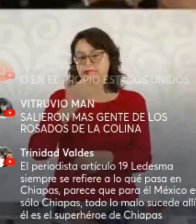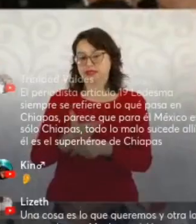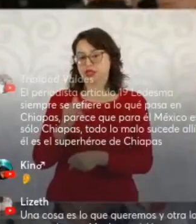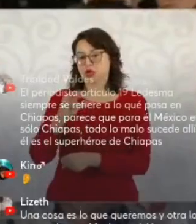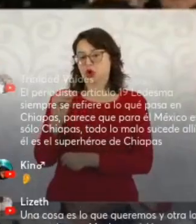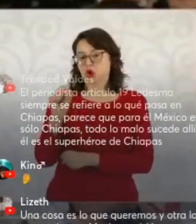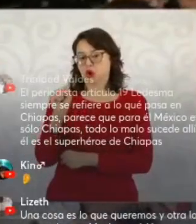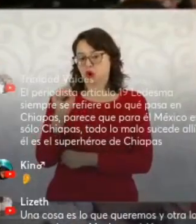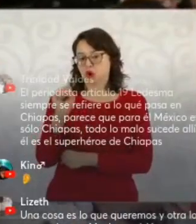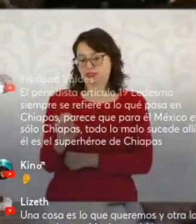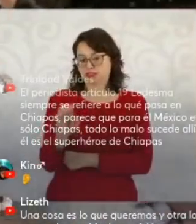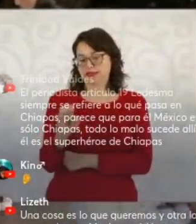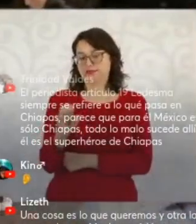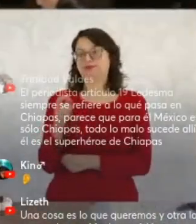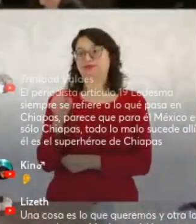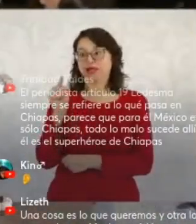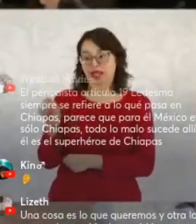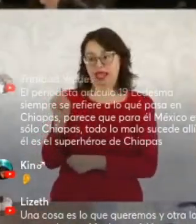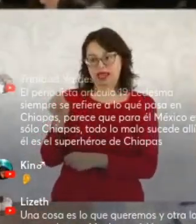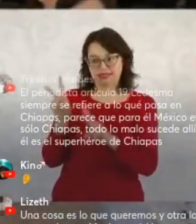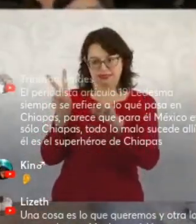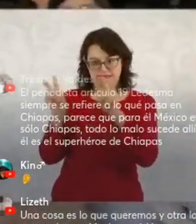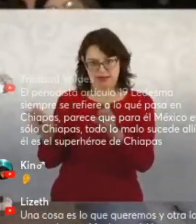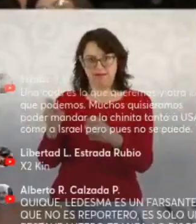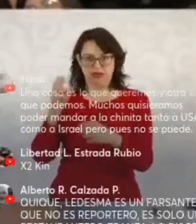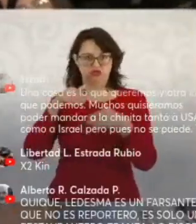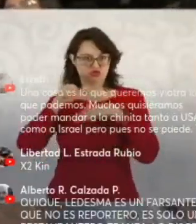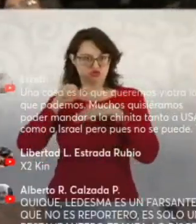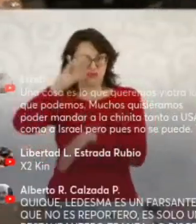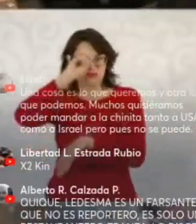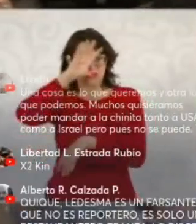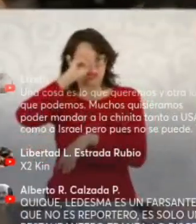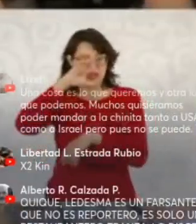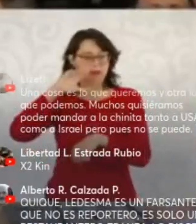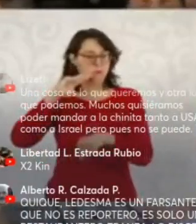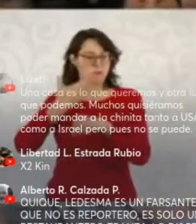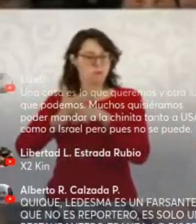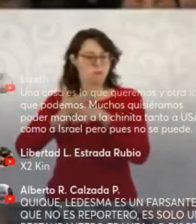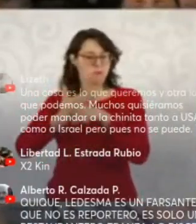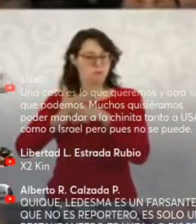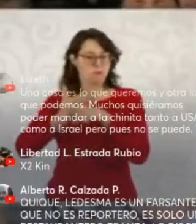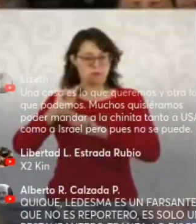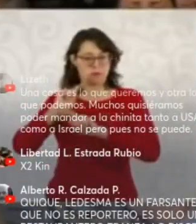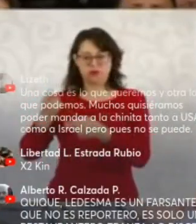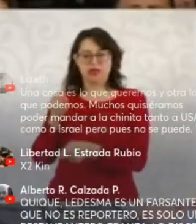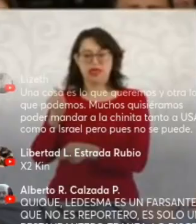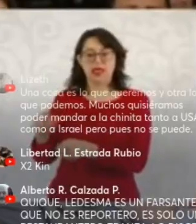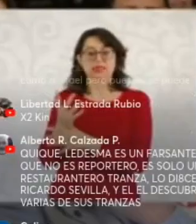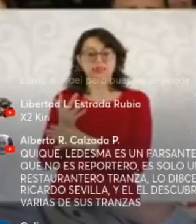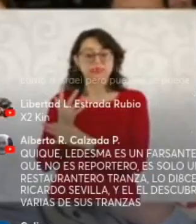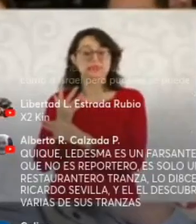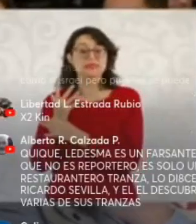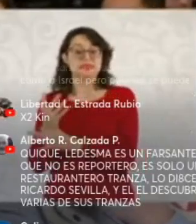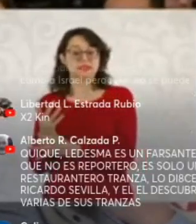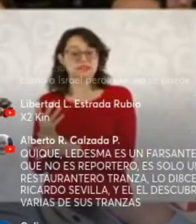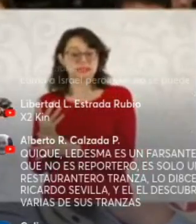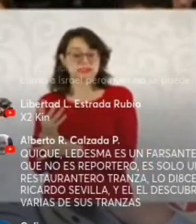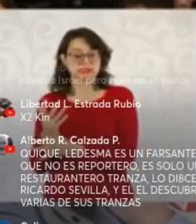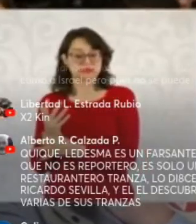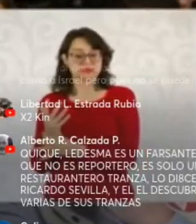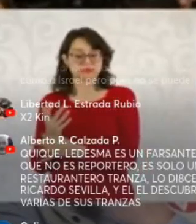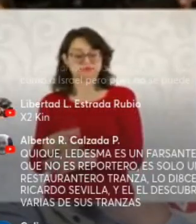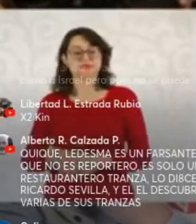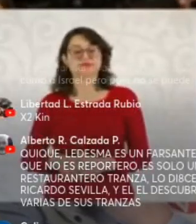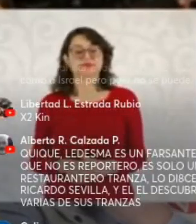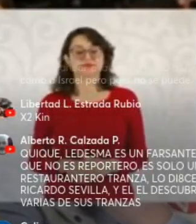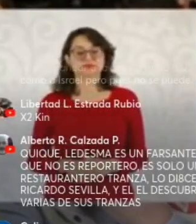Aboites Saro. Él dice, en primer término, debo decir